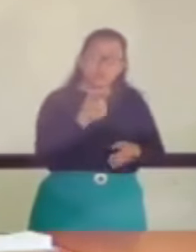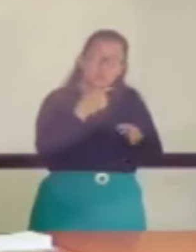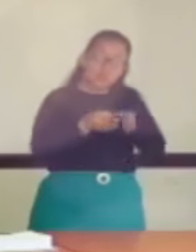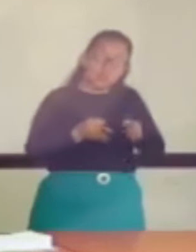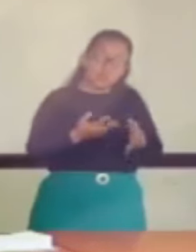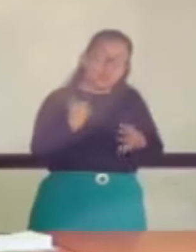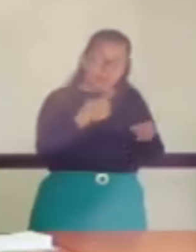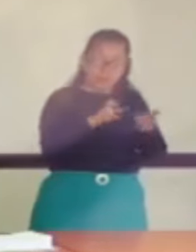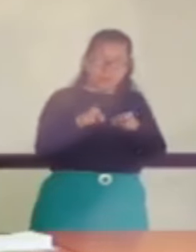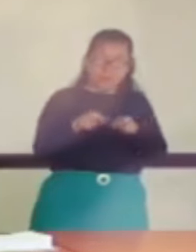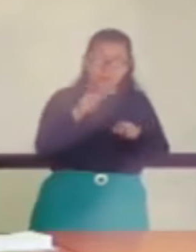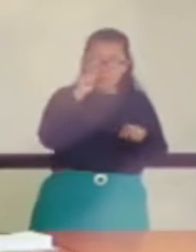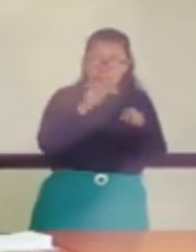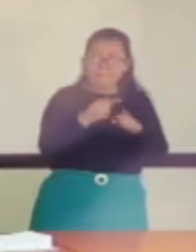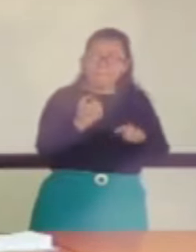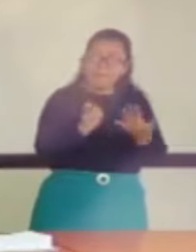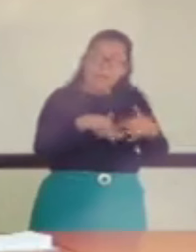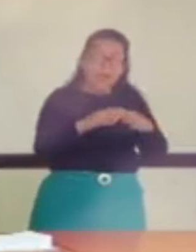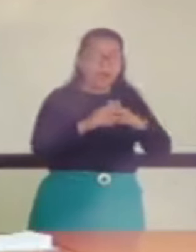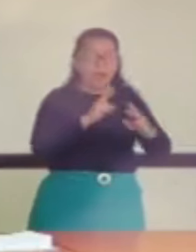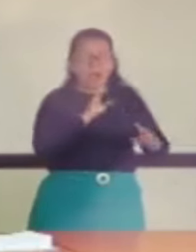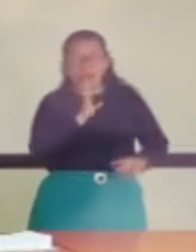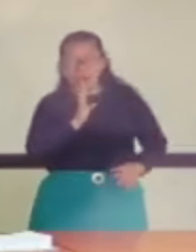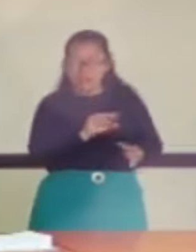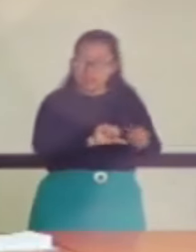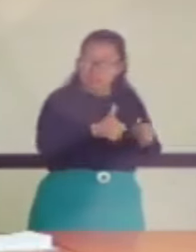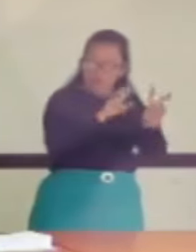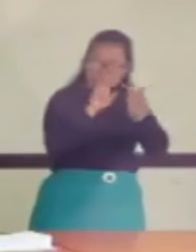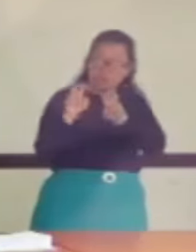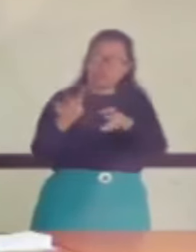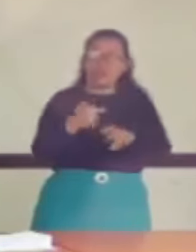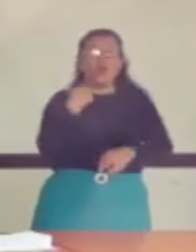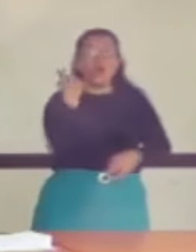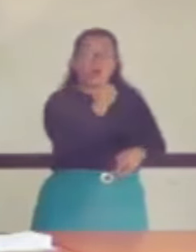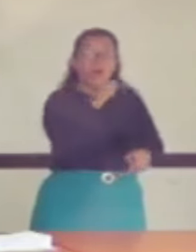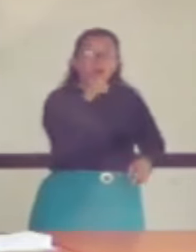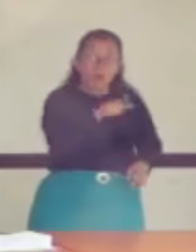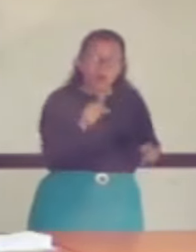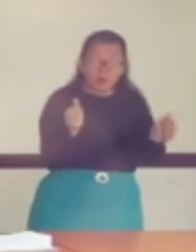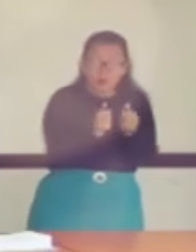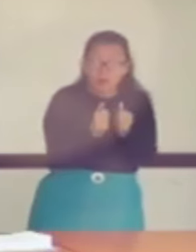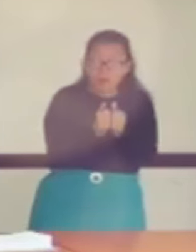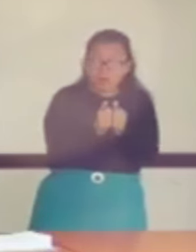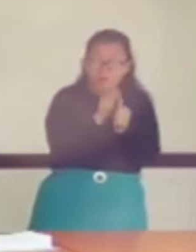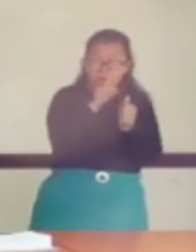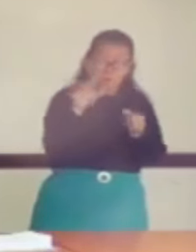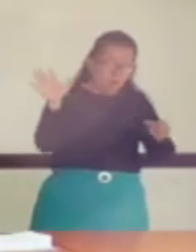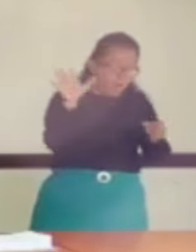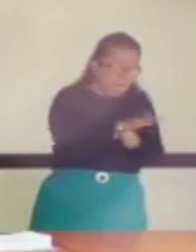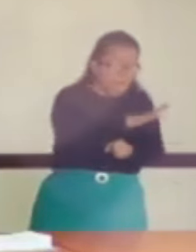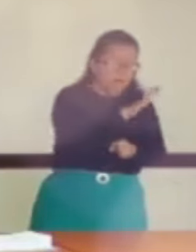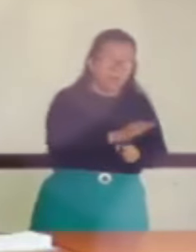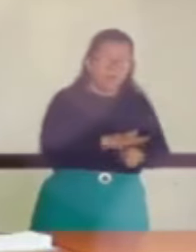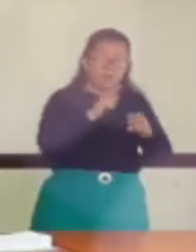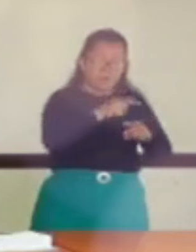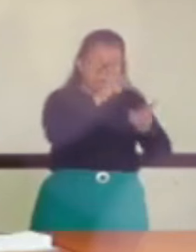comentaban y como hemos podido platicar en otras oportunidades, toda denuncia va acompañado por un abordaje integral que implica medidas